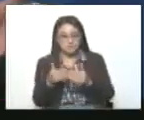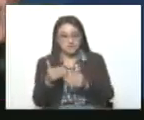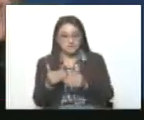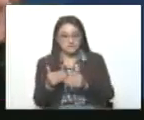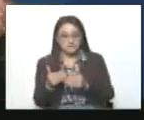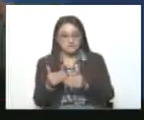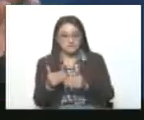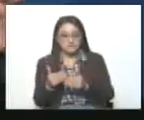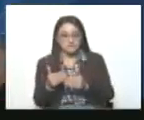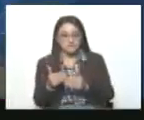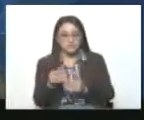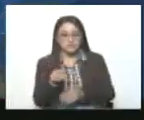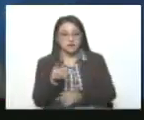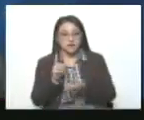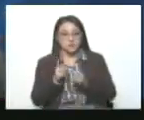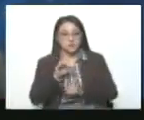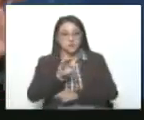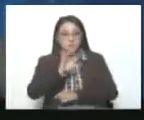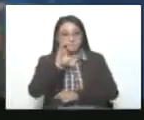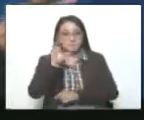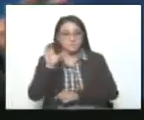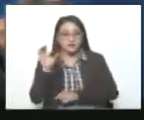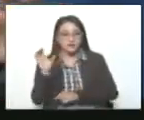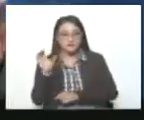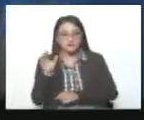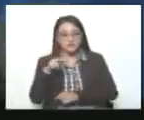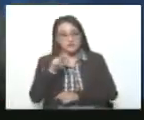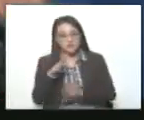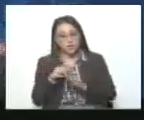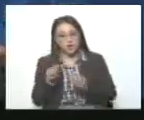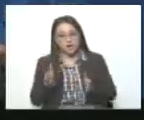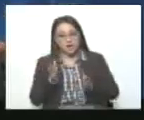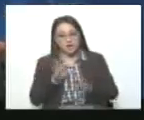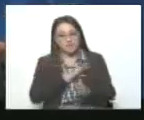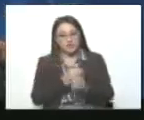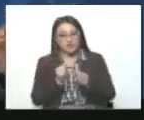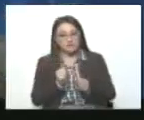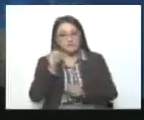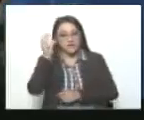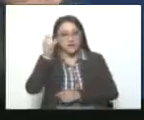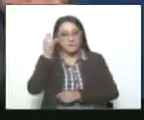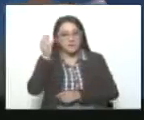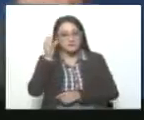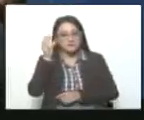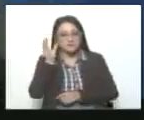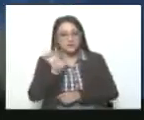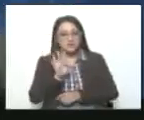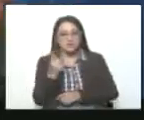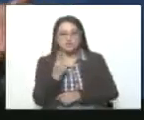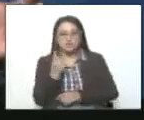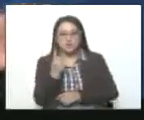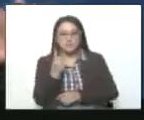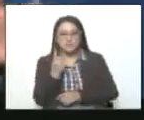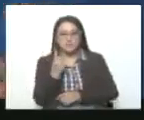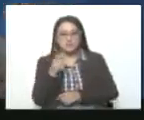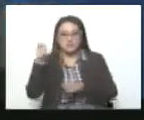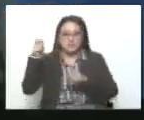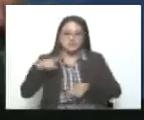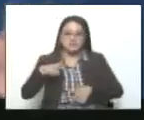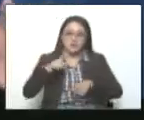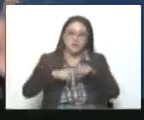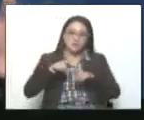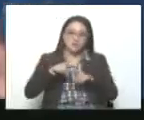entre estos países de ganar-ganar, ¿no? De fortalecer las capacidades productivas, no solamente para importar bienes, sino